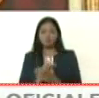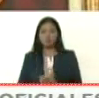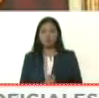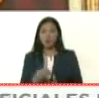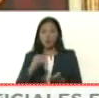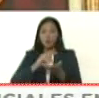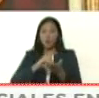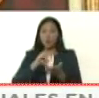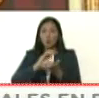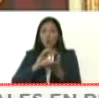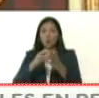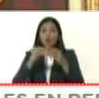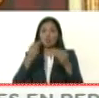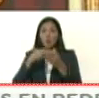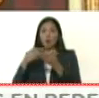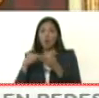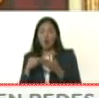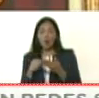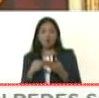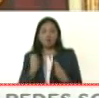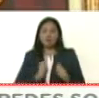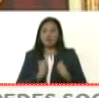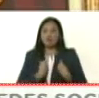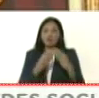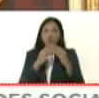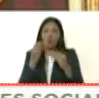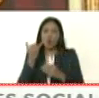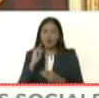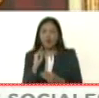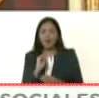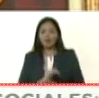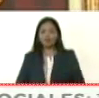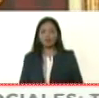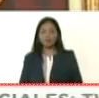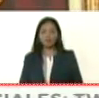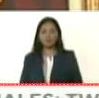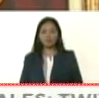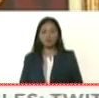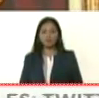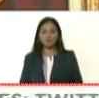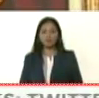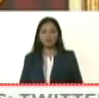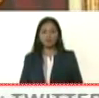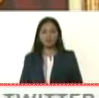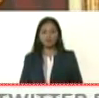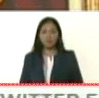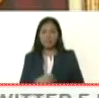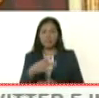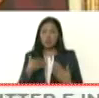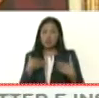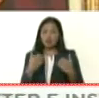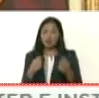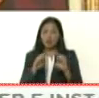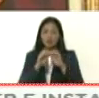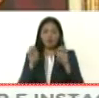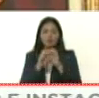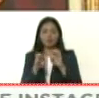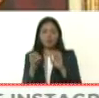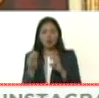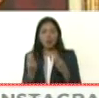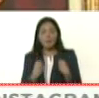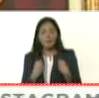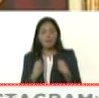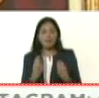Ponerlo en el centro de toda nuestra preocupación, de todo nuestro accionar, de la salud, la educación, la